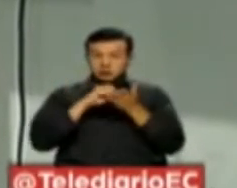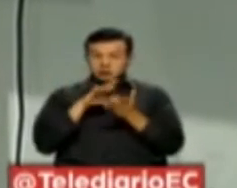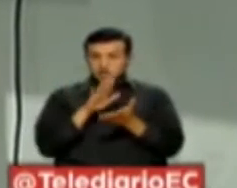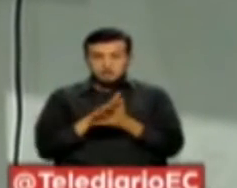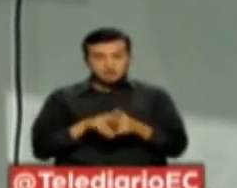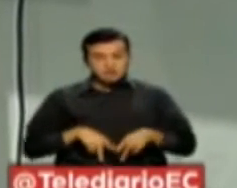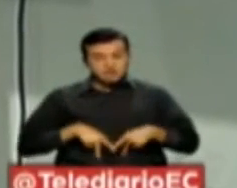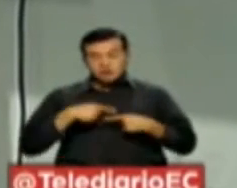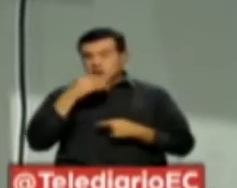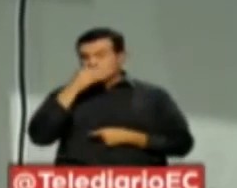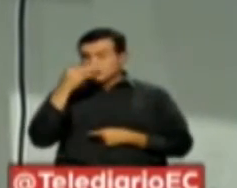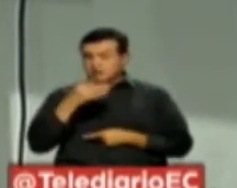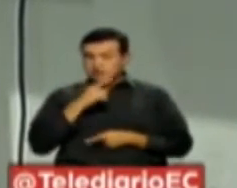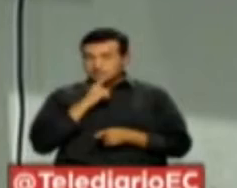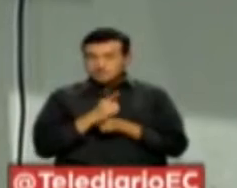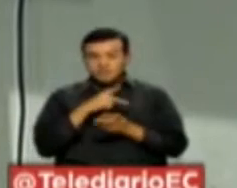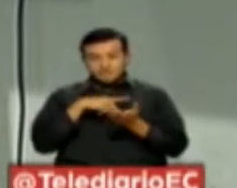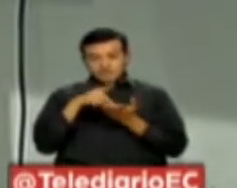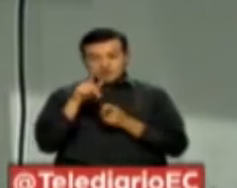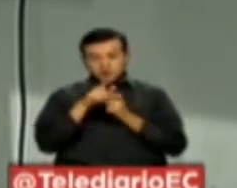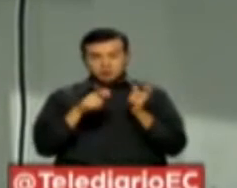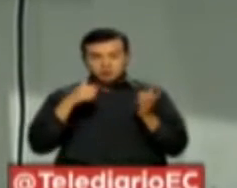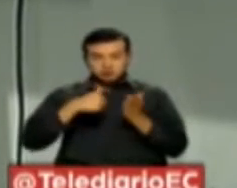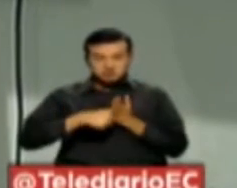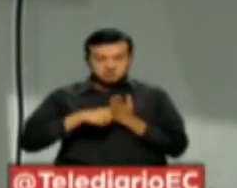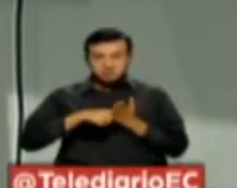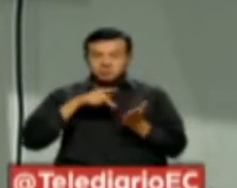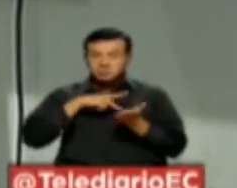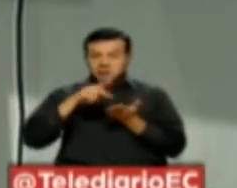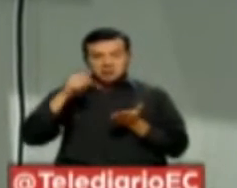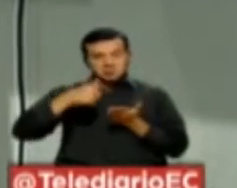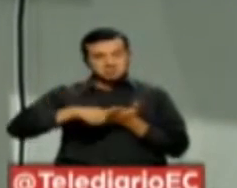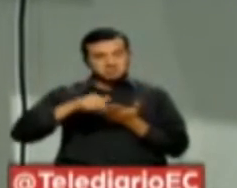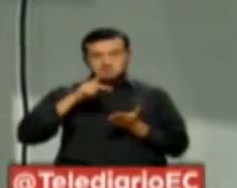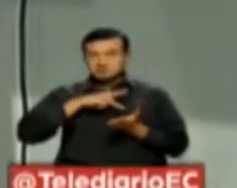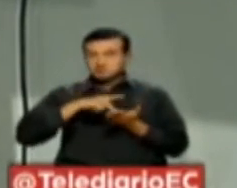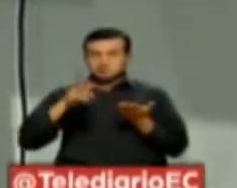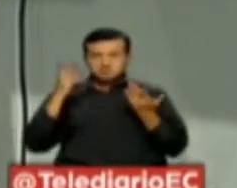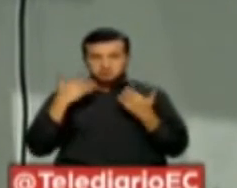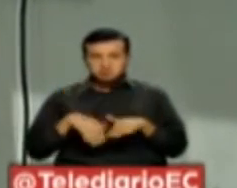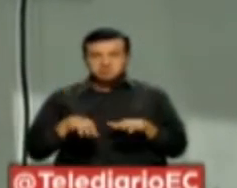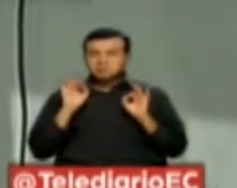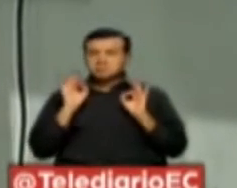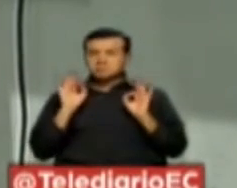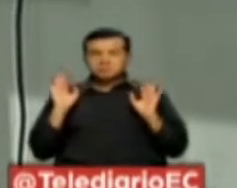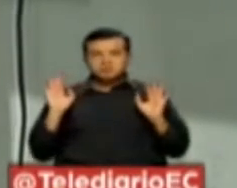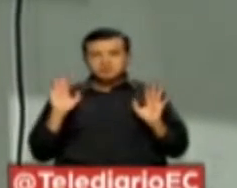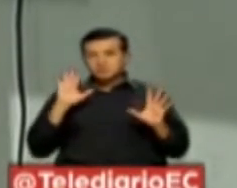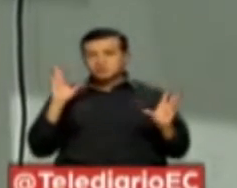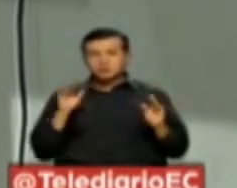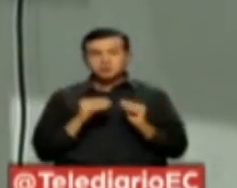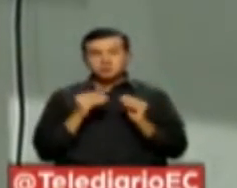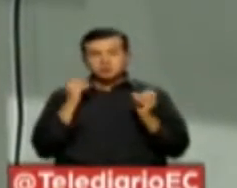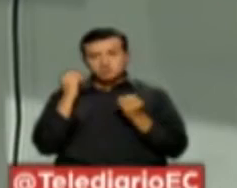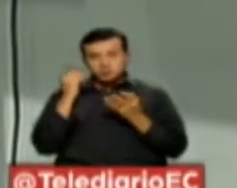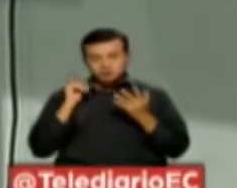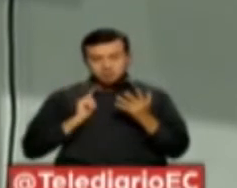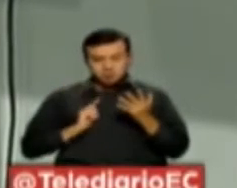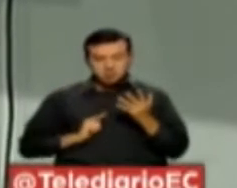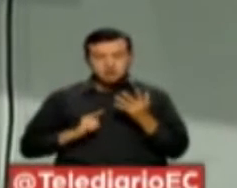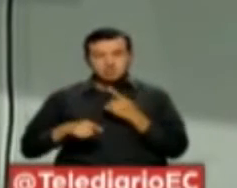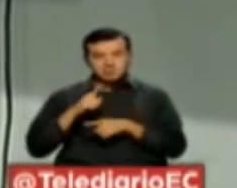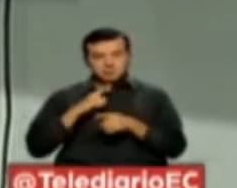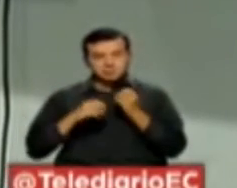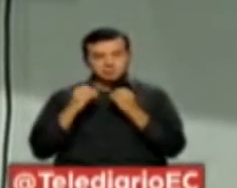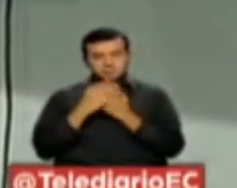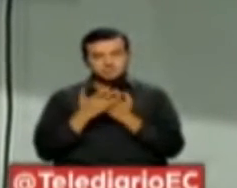en la vida real, en el pago de la gente mediante este sistema de huella digital. Todos estos detalles dentro de